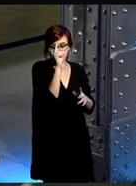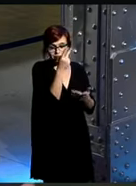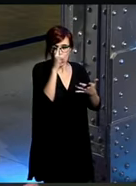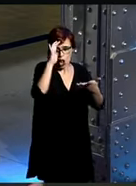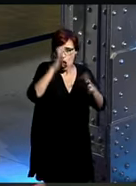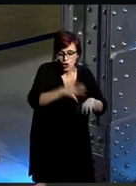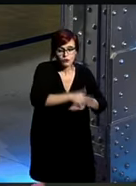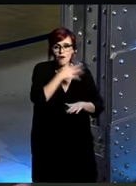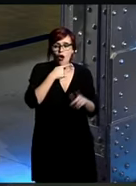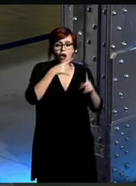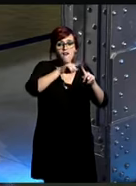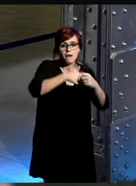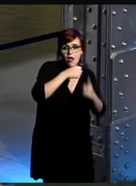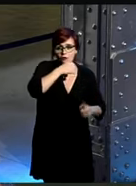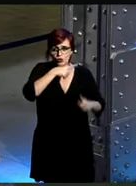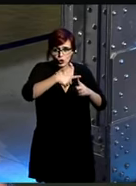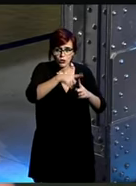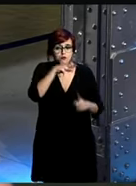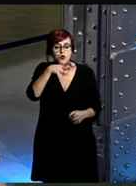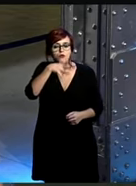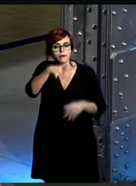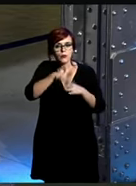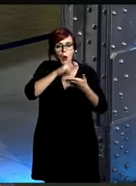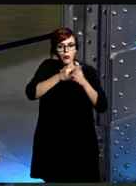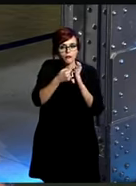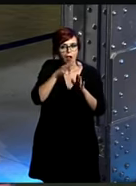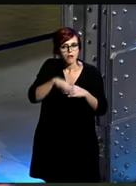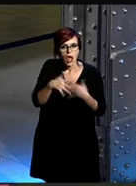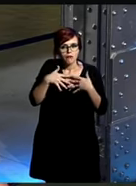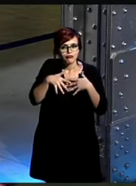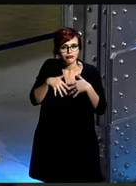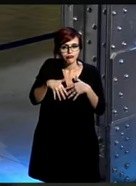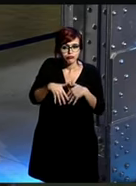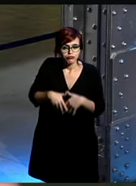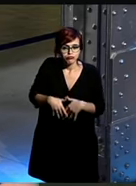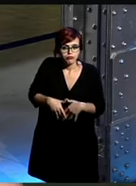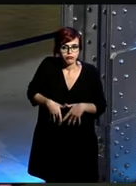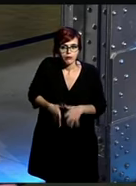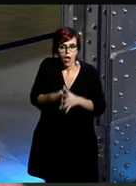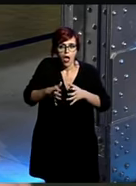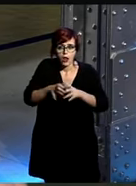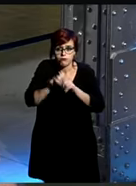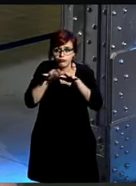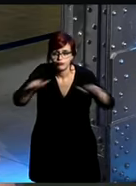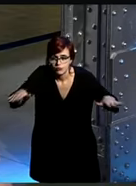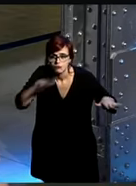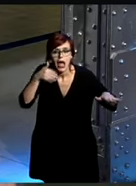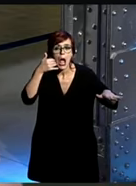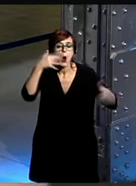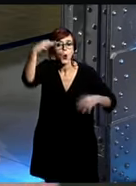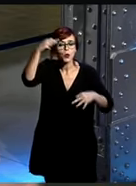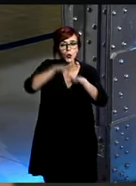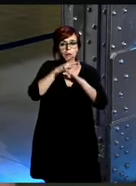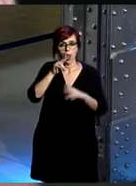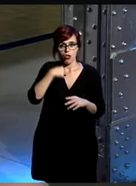sus abuelos, a sus tíos, porque realmente lo que estaba ocurriendo en el proyecto les estaba calando y era algo muy potente, que hacía que no solo se transformase